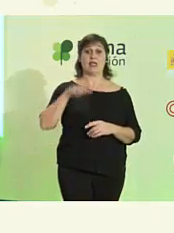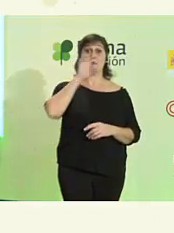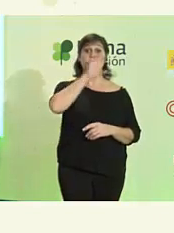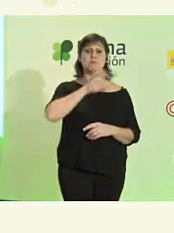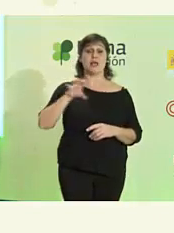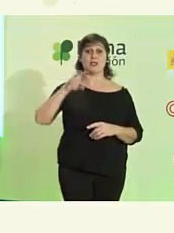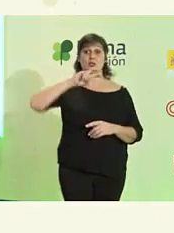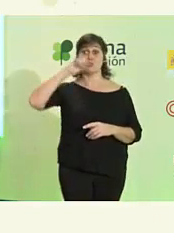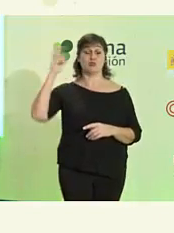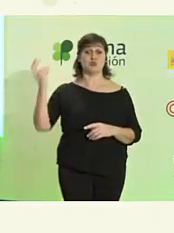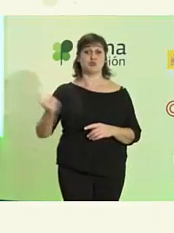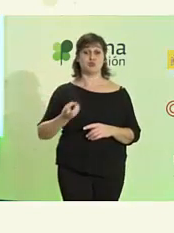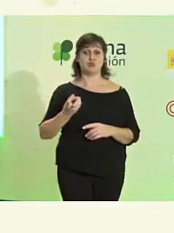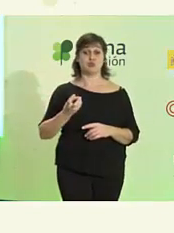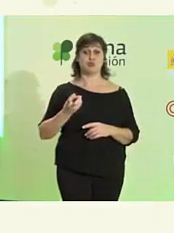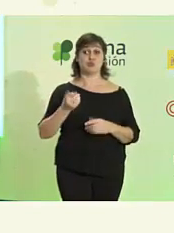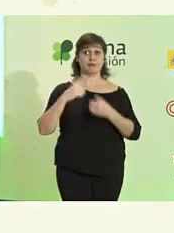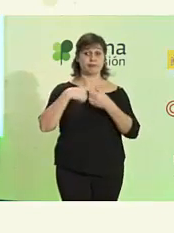países.